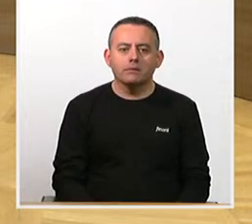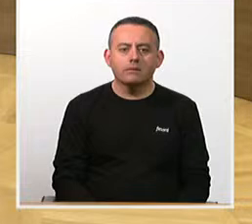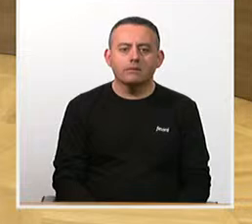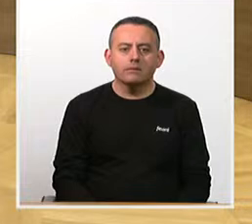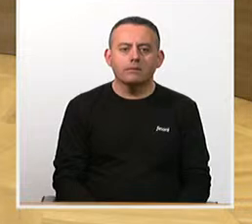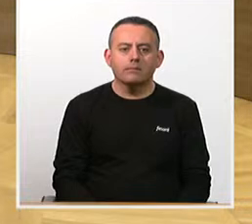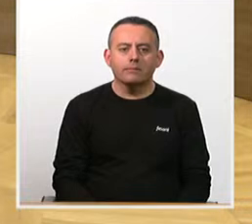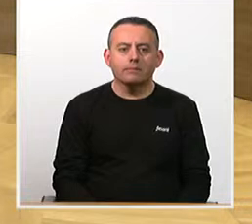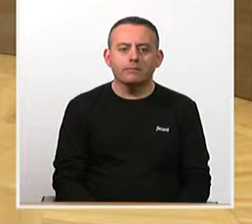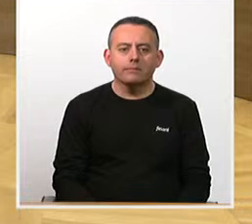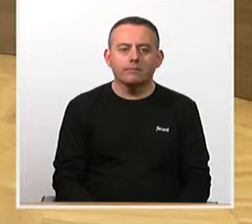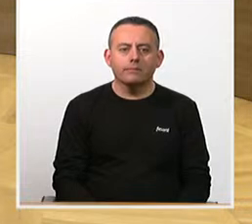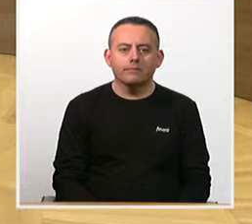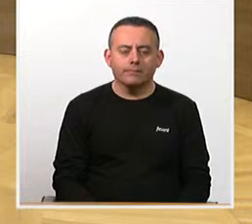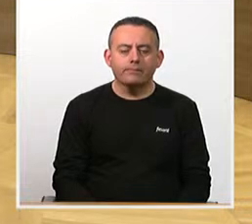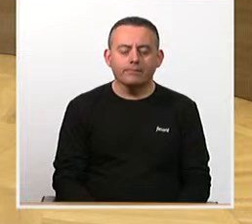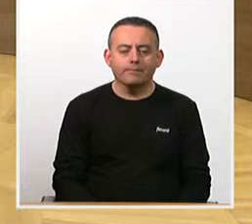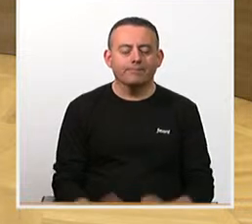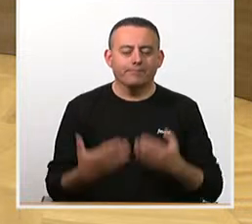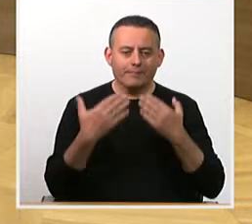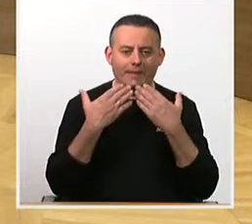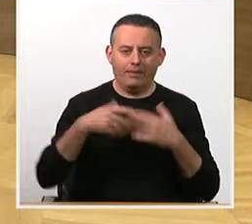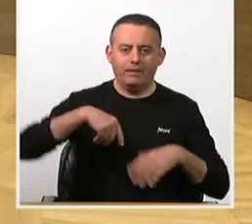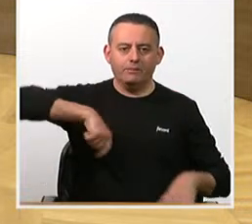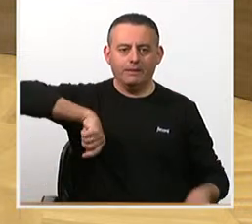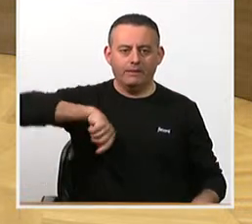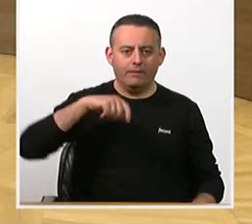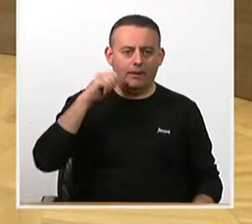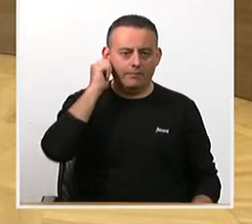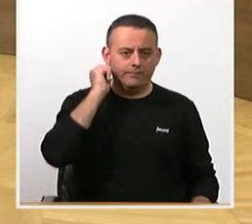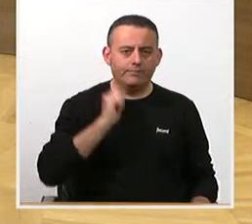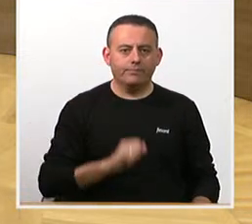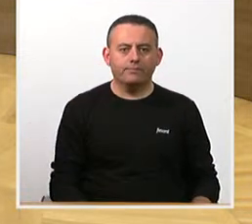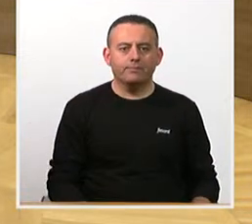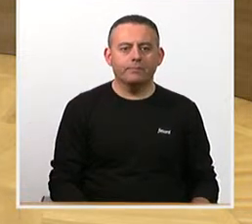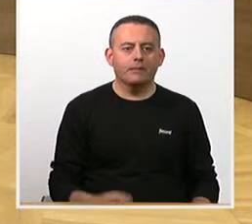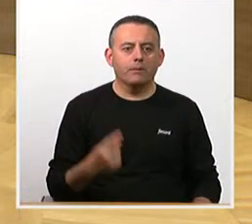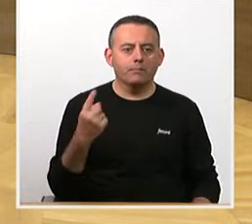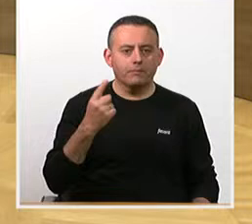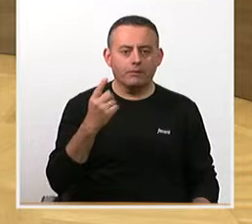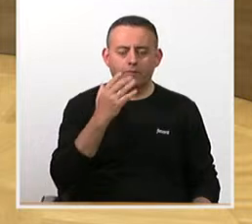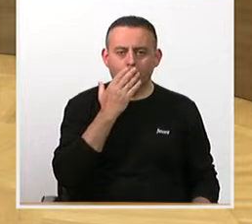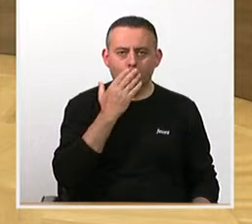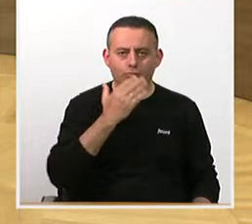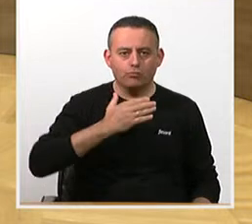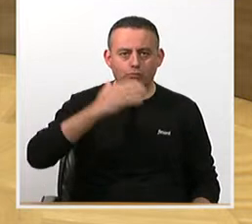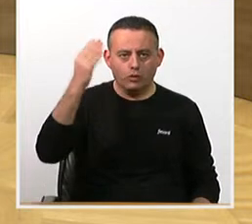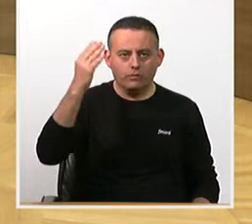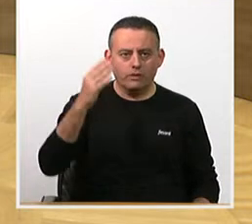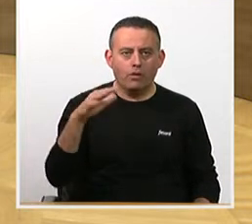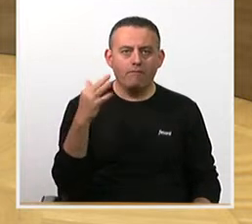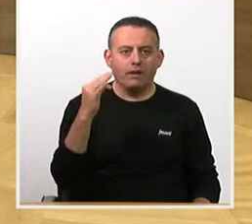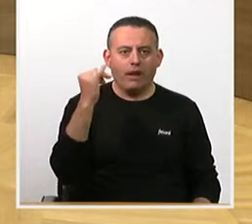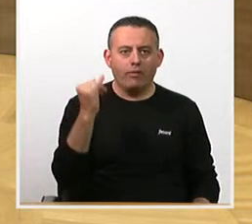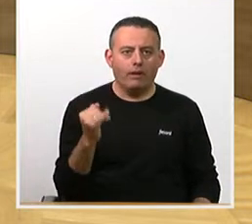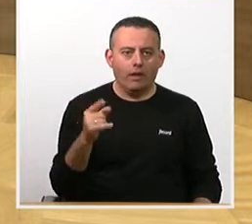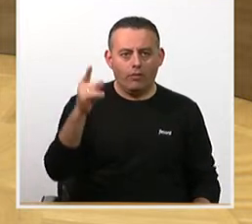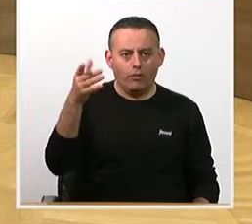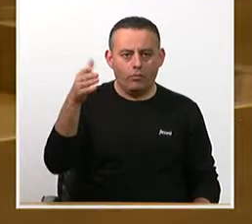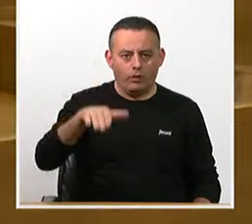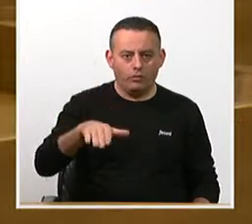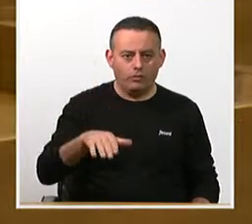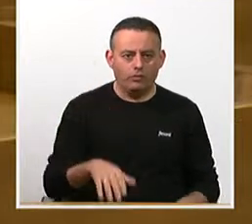quiera Gracias presidenta un beso allá donde estés querido Fernando Antes que nada Buenos días